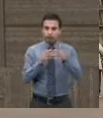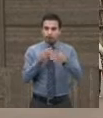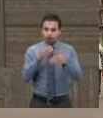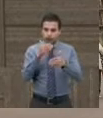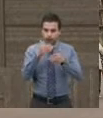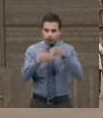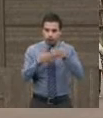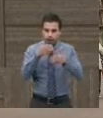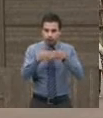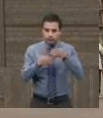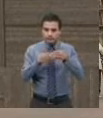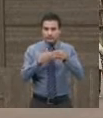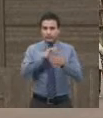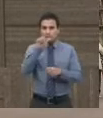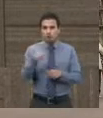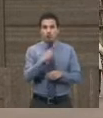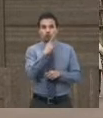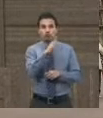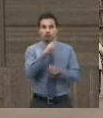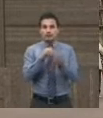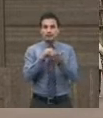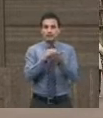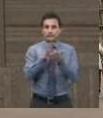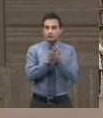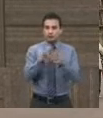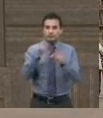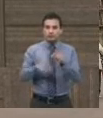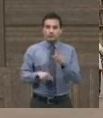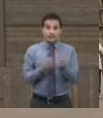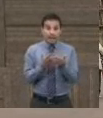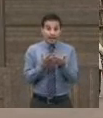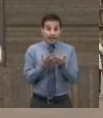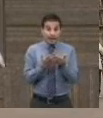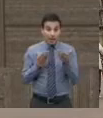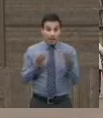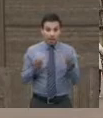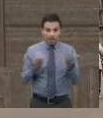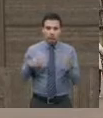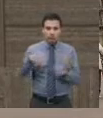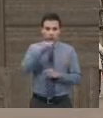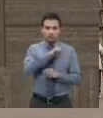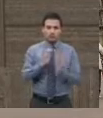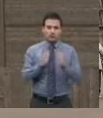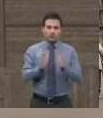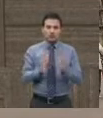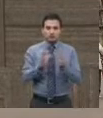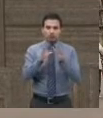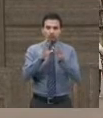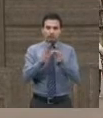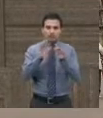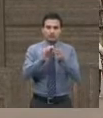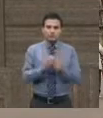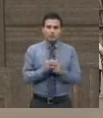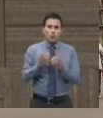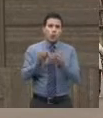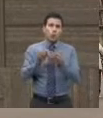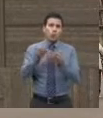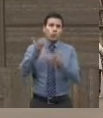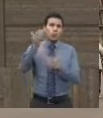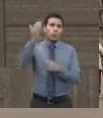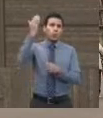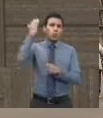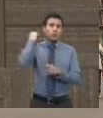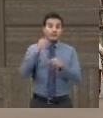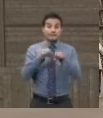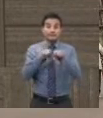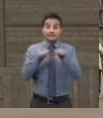supuesto pérdida de registro. Hoy estamos aquí exponiendo cómo desde aquellos ayeres la propia